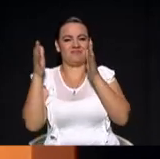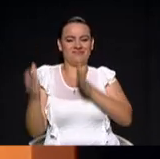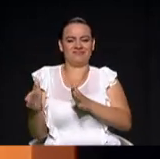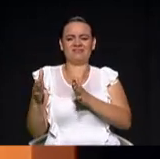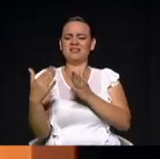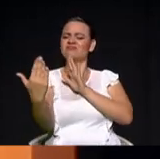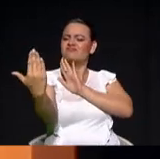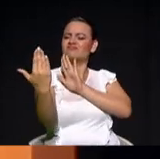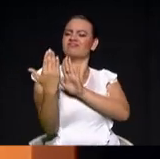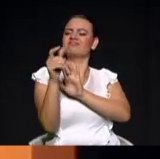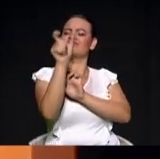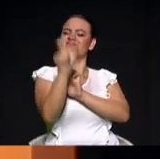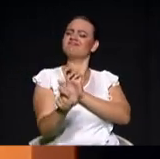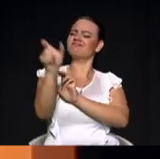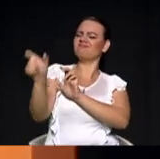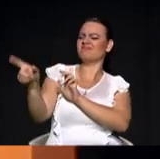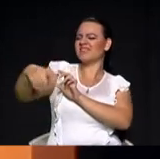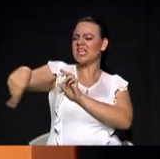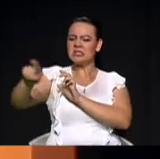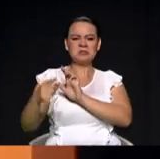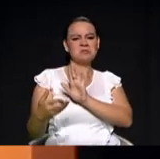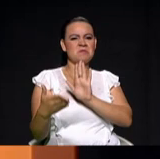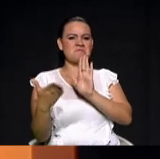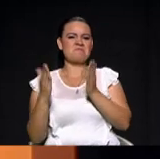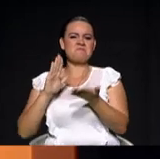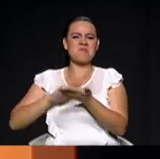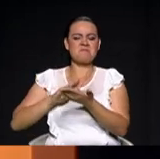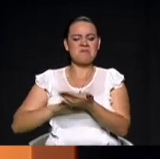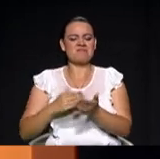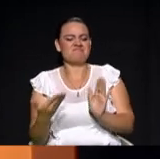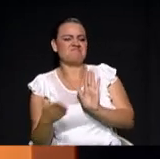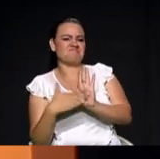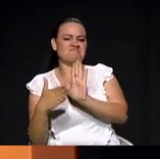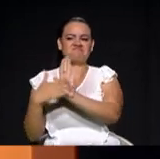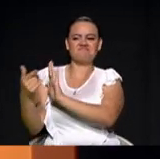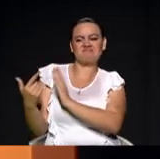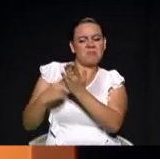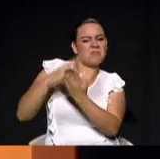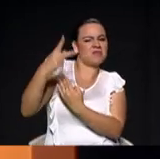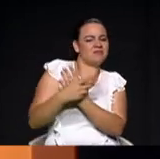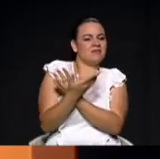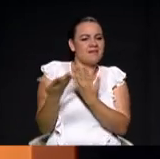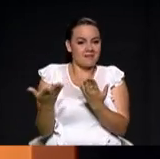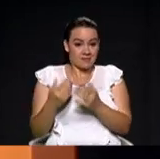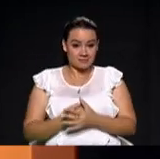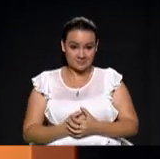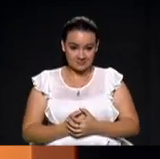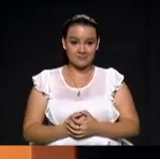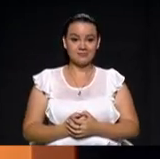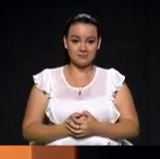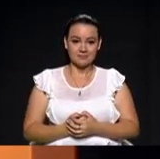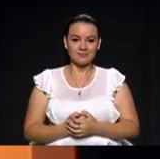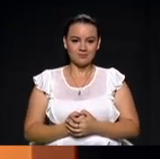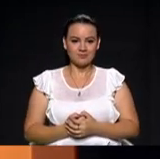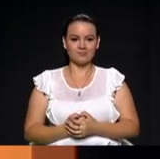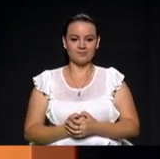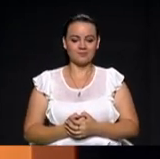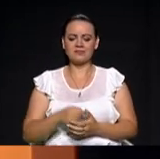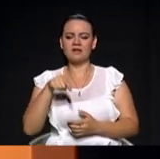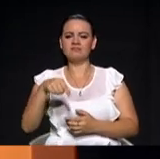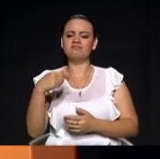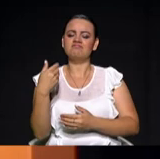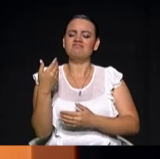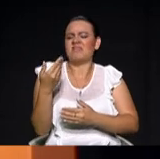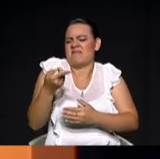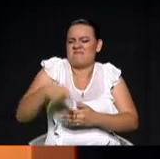más a fondo las propuestas de estas aspiraciones a un puesto muy importante que va a determinar entonces el desarrollo